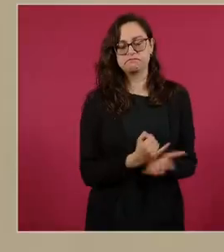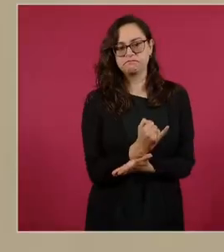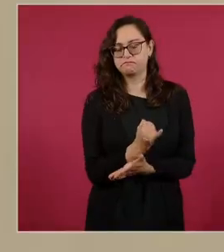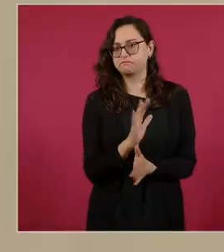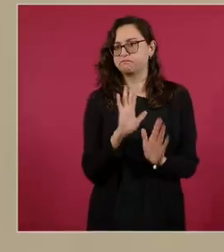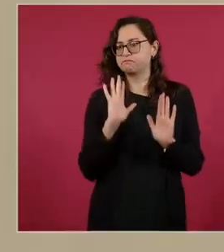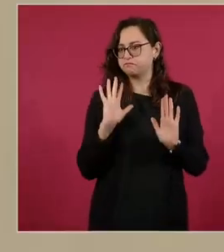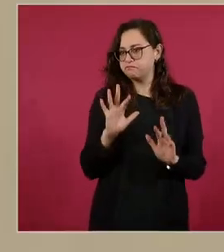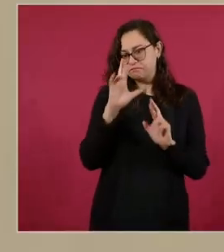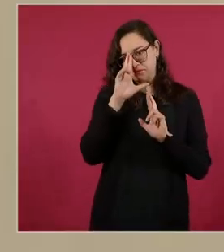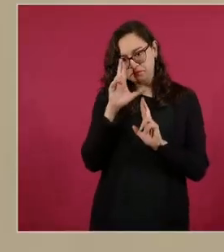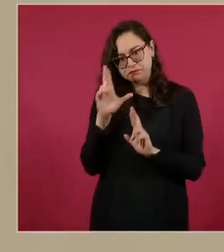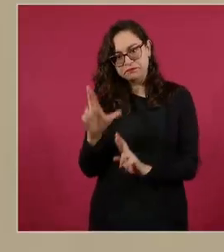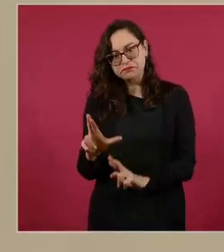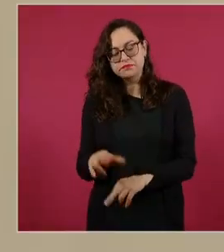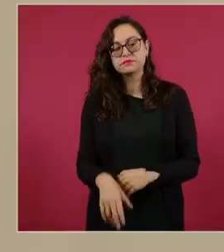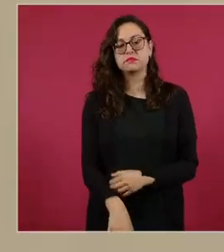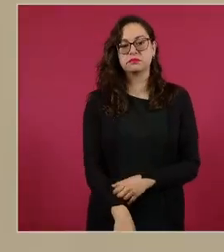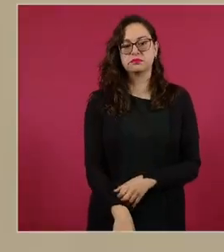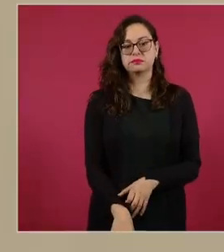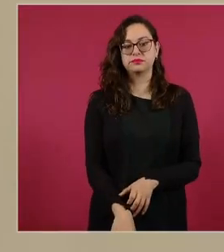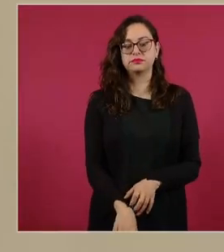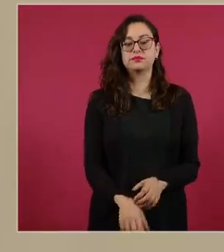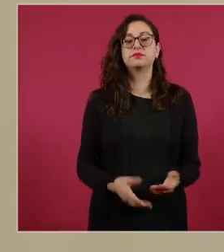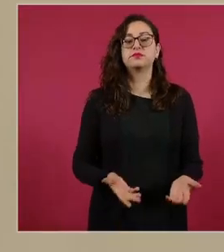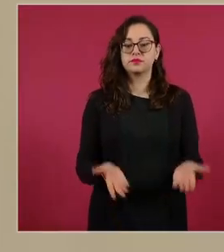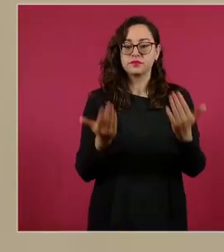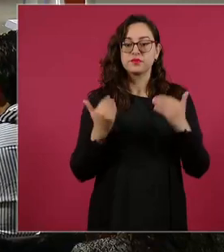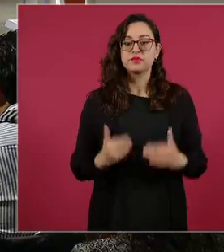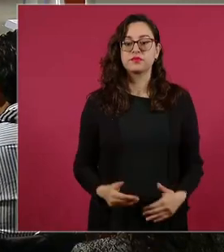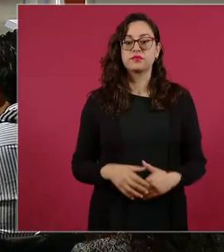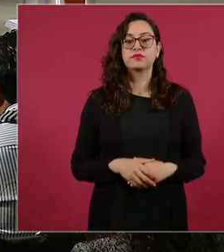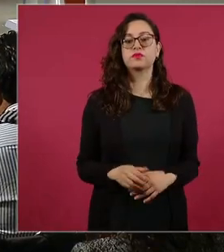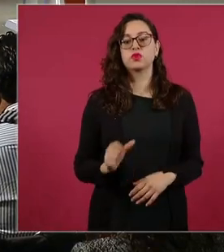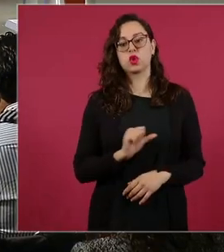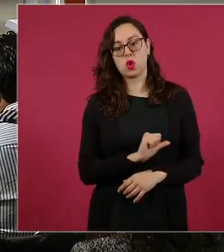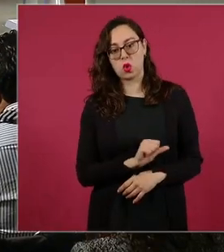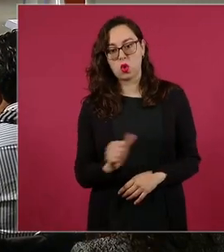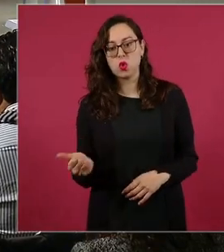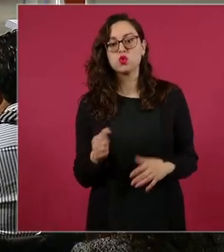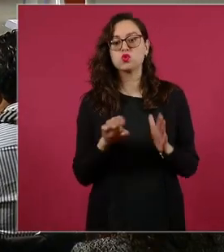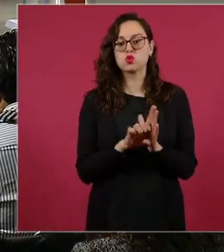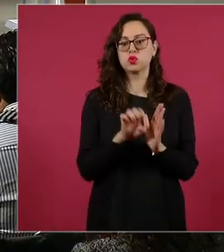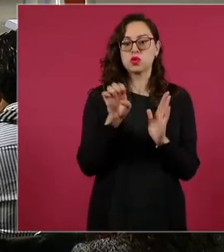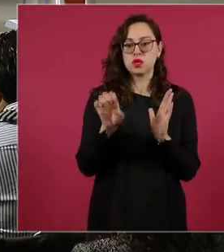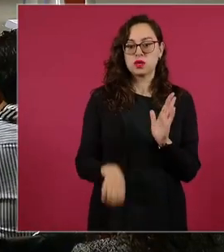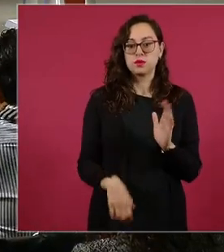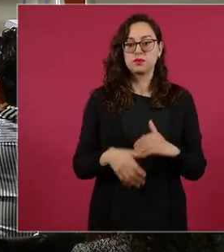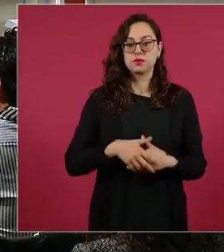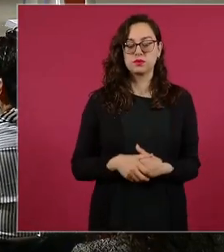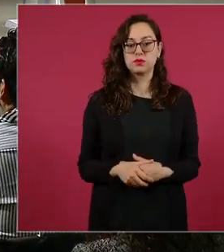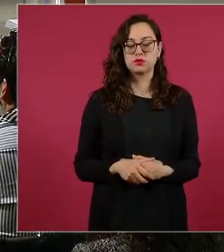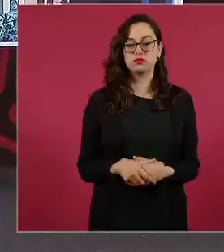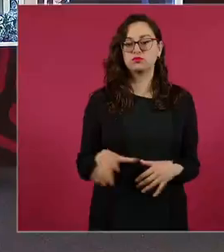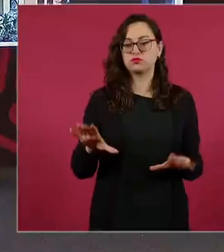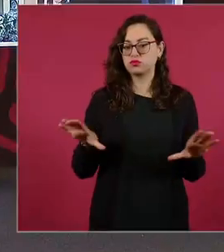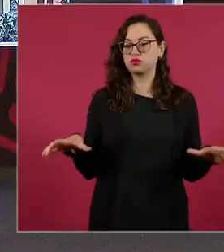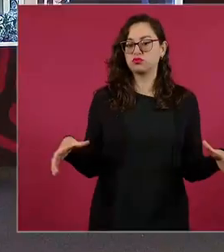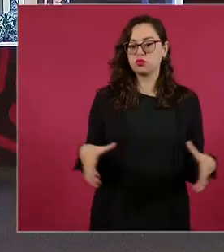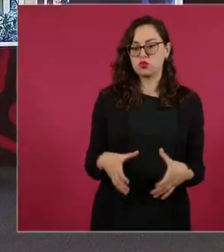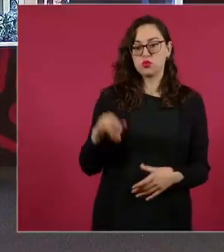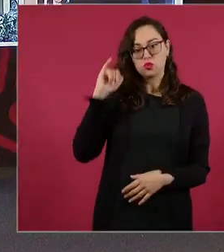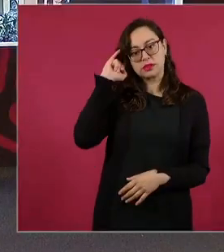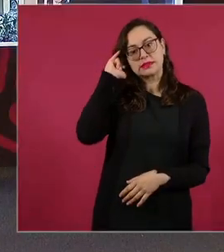vivienda. Adelante. Otros ejemplos de comunidades indígenas, con